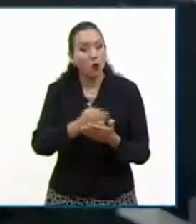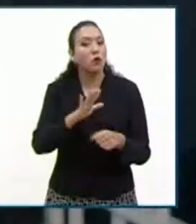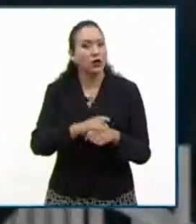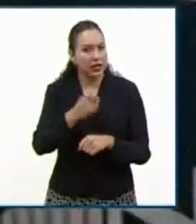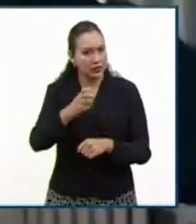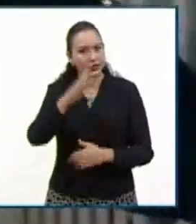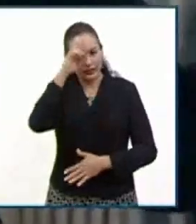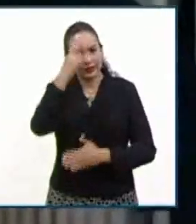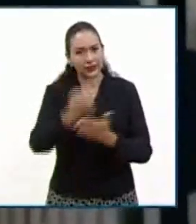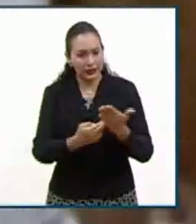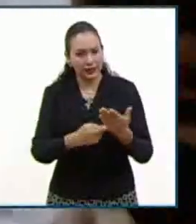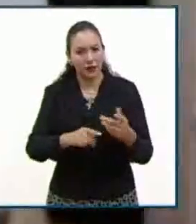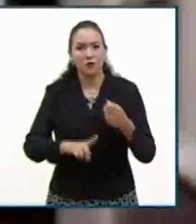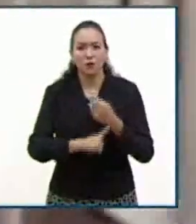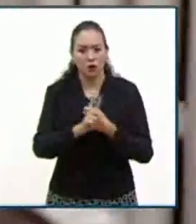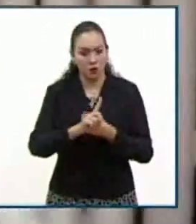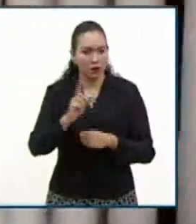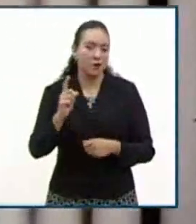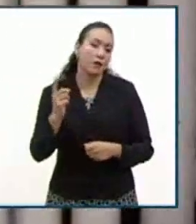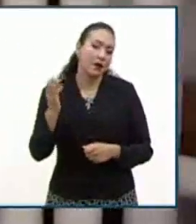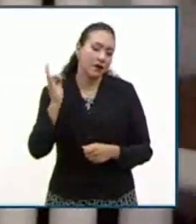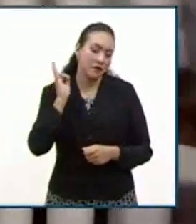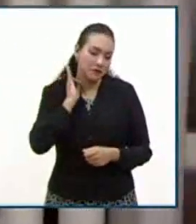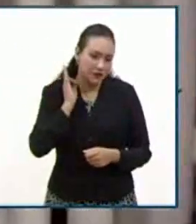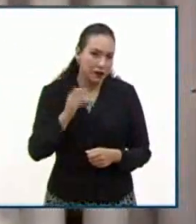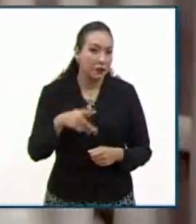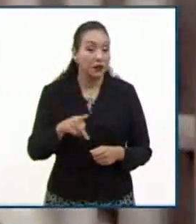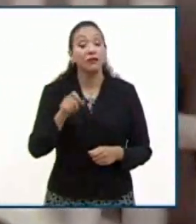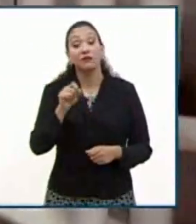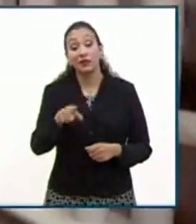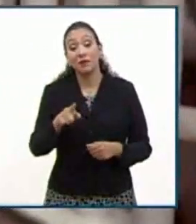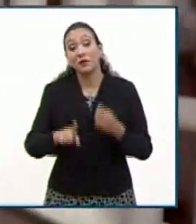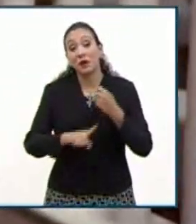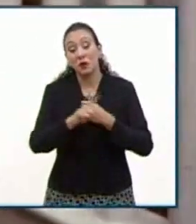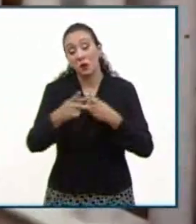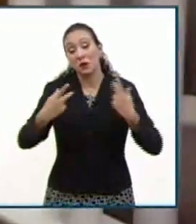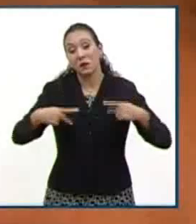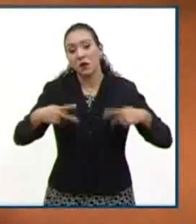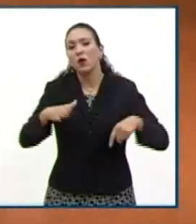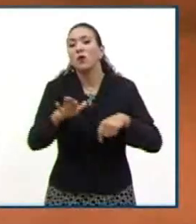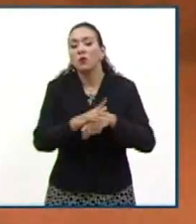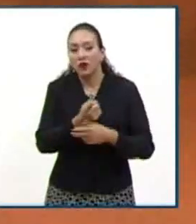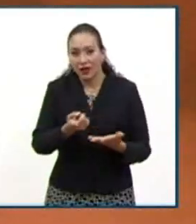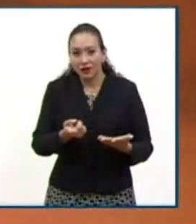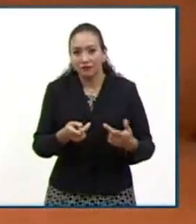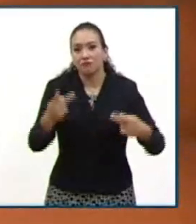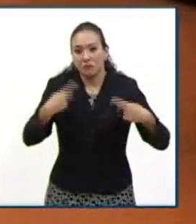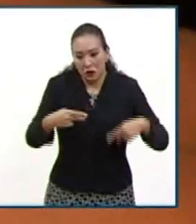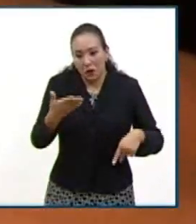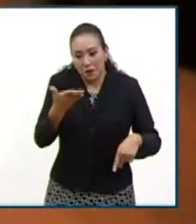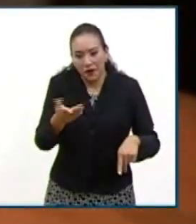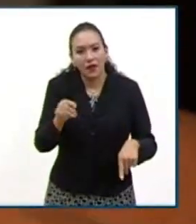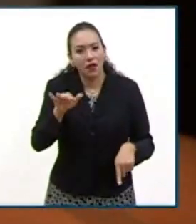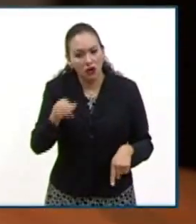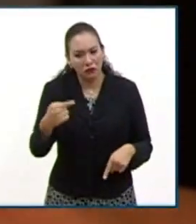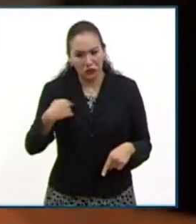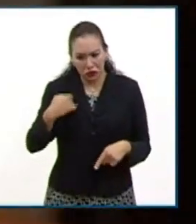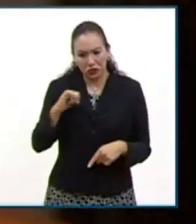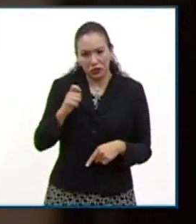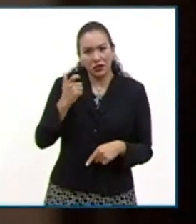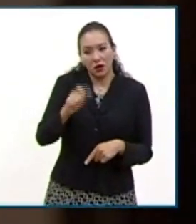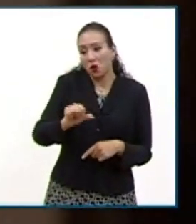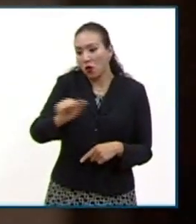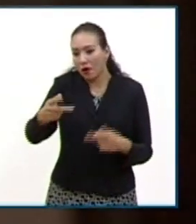solo afectan al fisco, sino al patrimonio social, lo que permite que los contribuyentes exijan a través de esa entidad que los